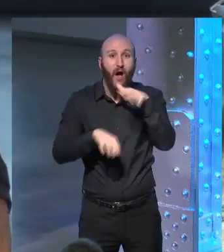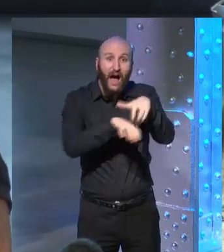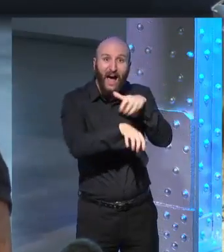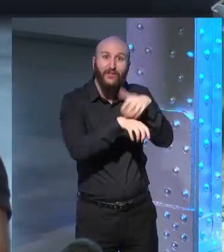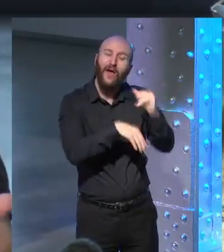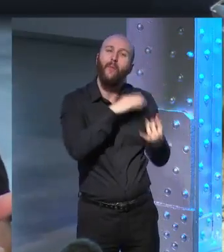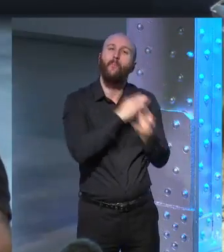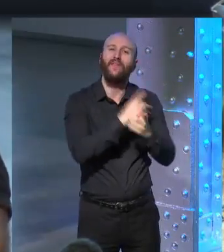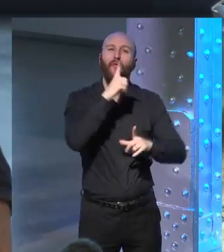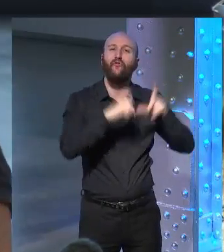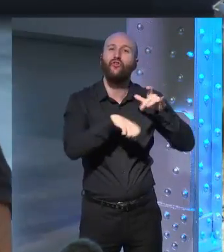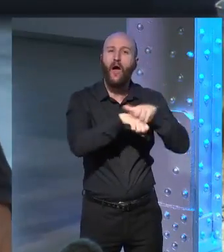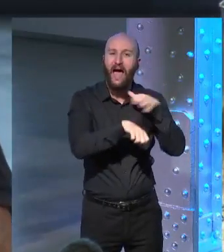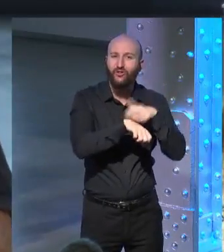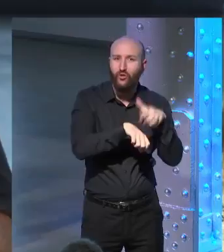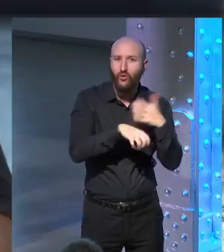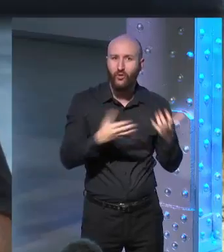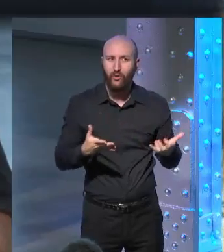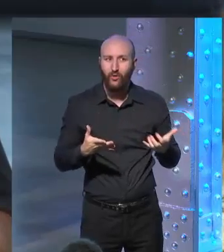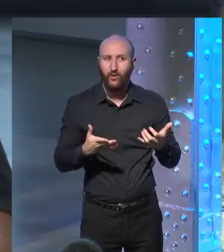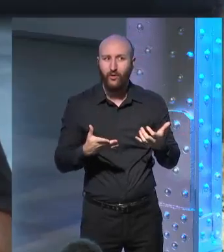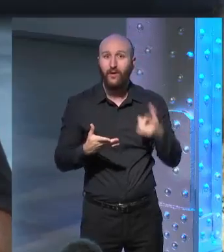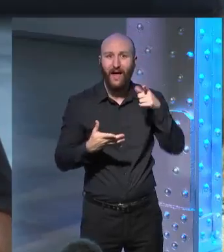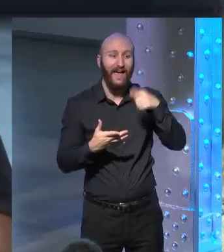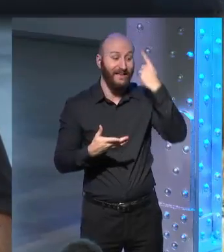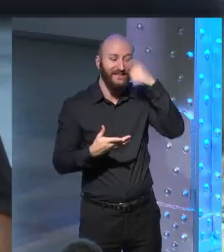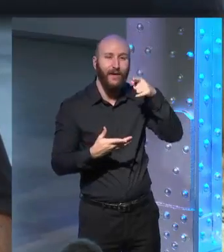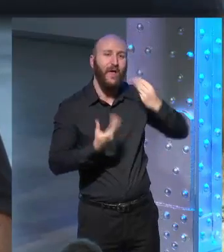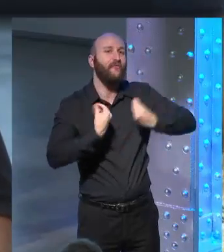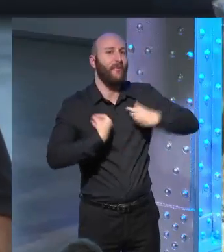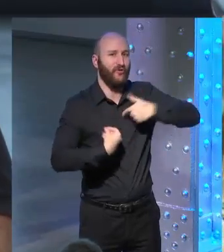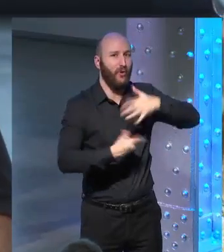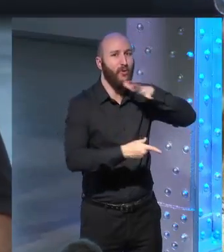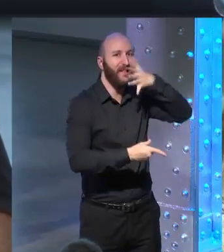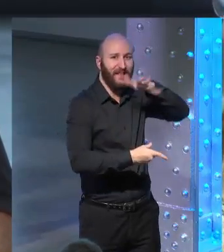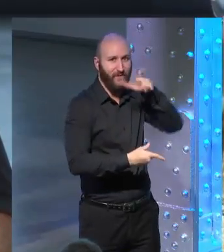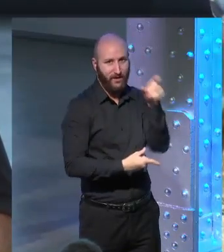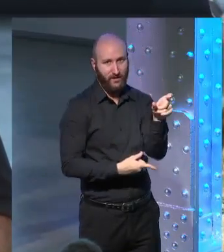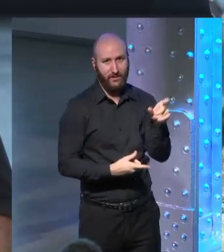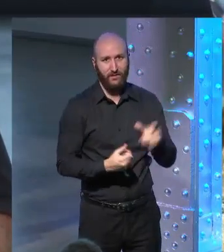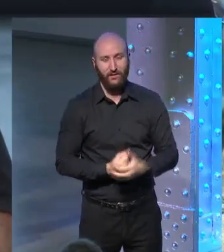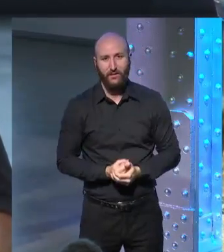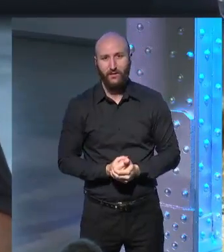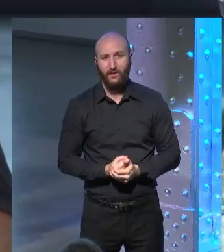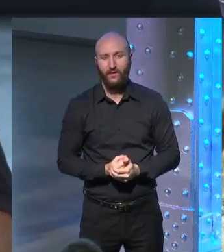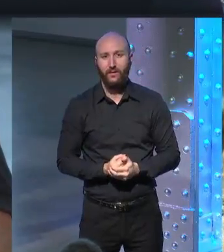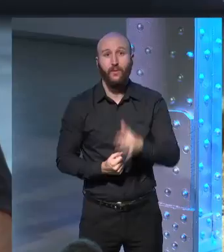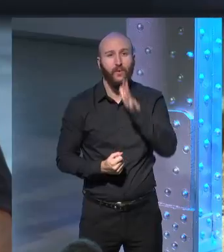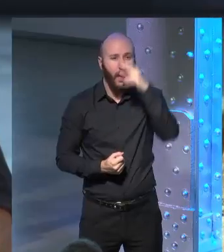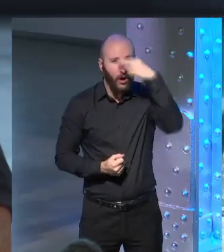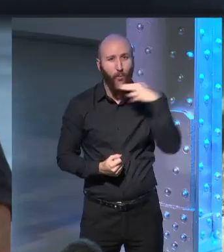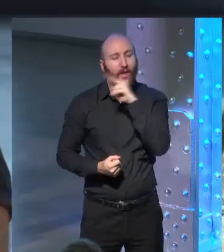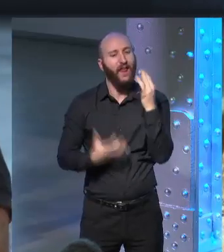la foto de tu gato, ya está. Y ahí va la geolocalización. Hay que educar primero a los